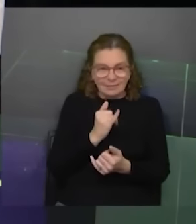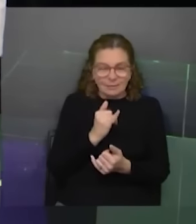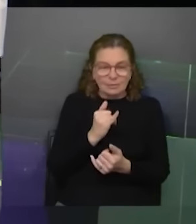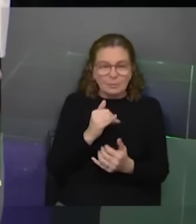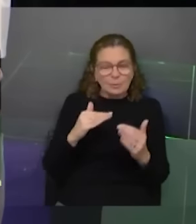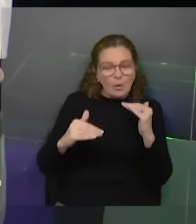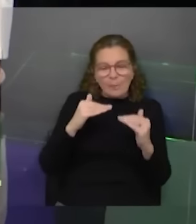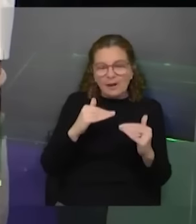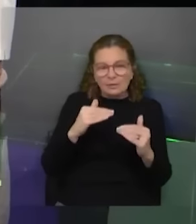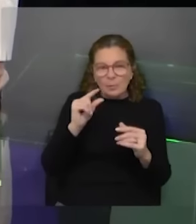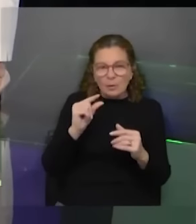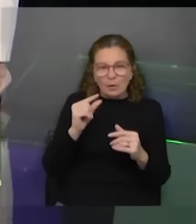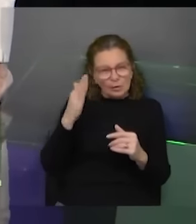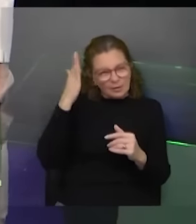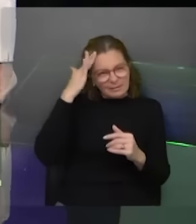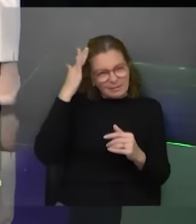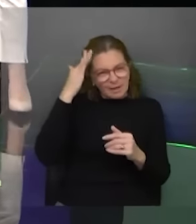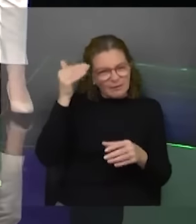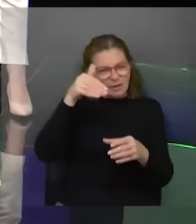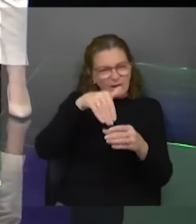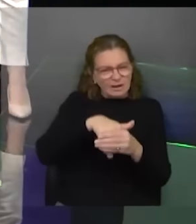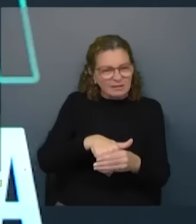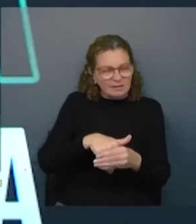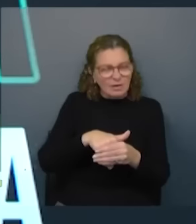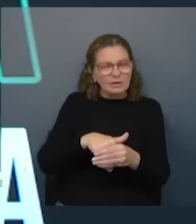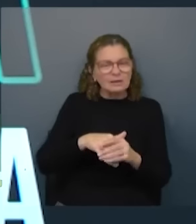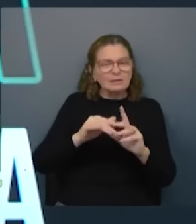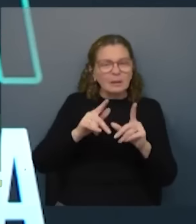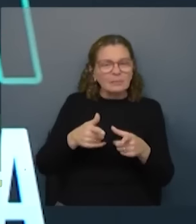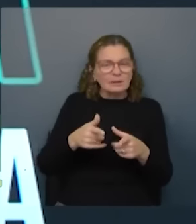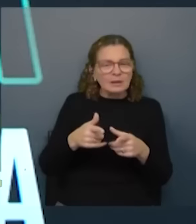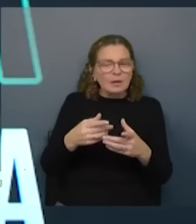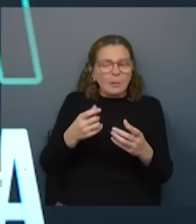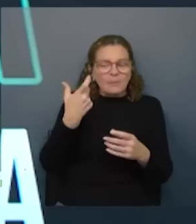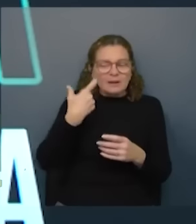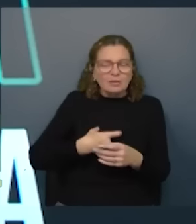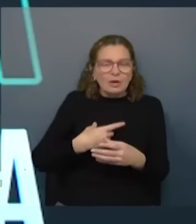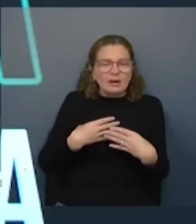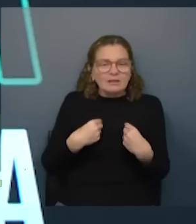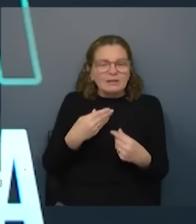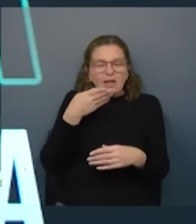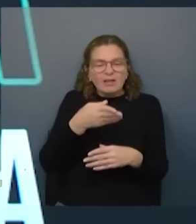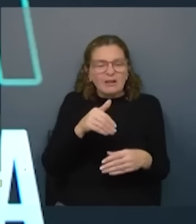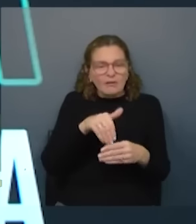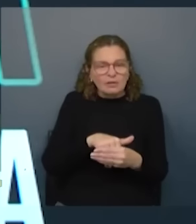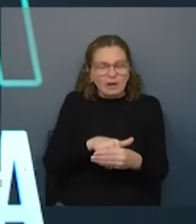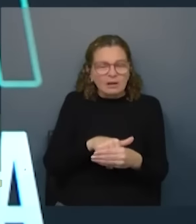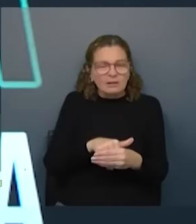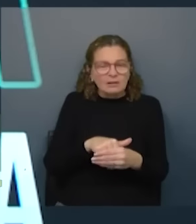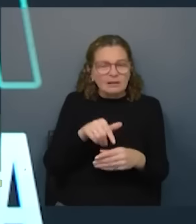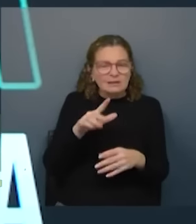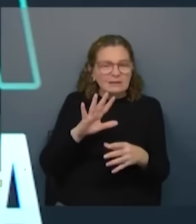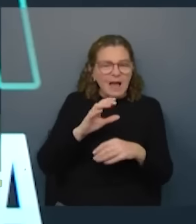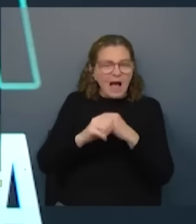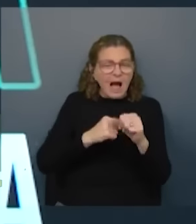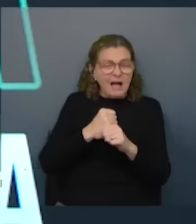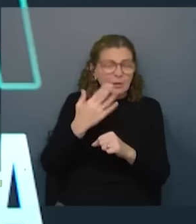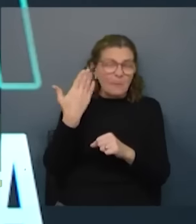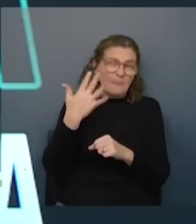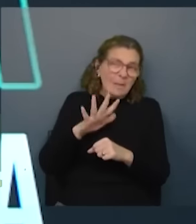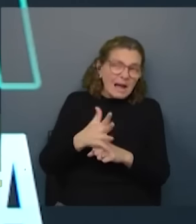comparando un poco el grado de conocimiento que hay sobre las elecciones la predisposición a ir a votar estamos en un escenario parecido al de